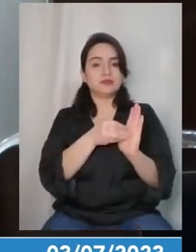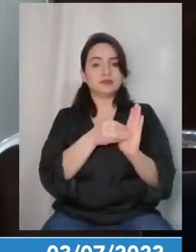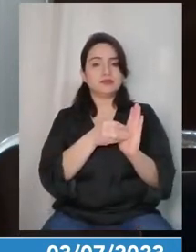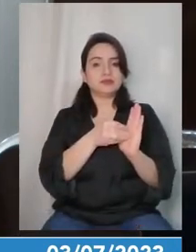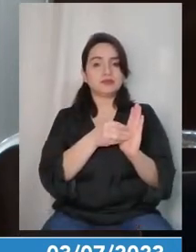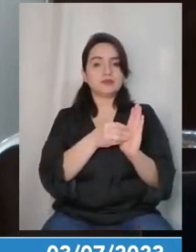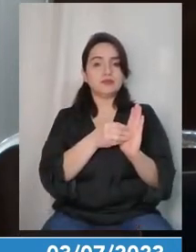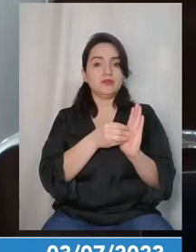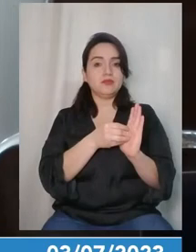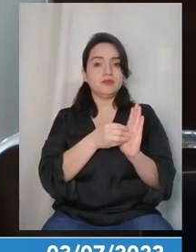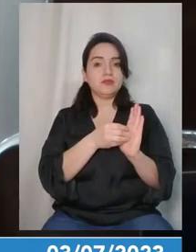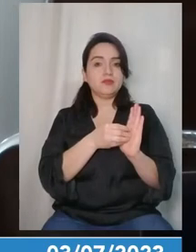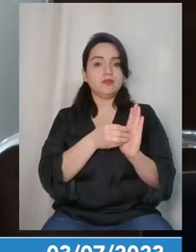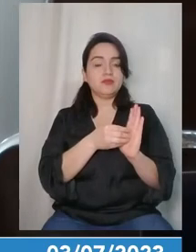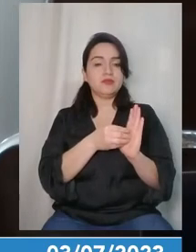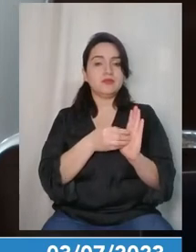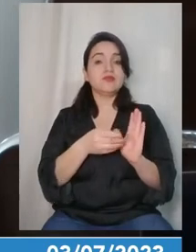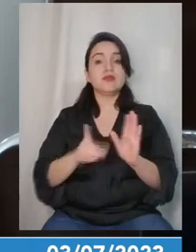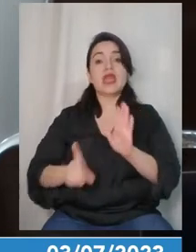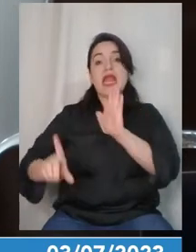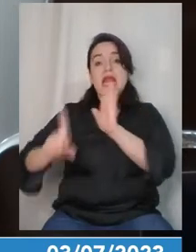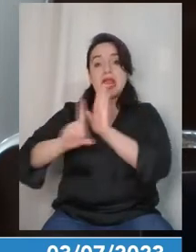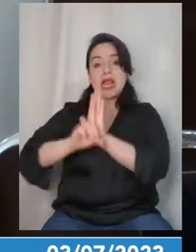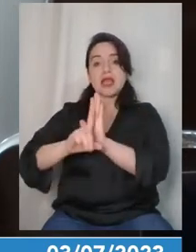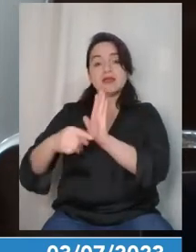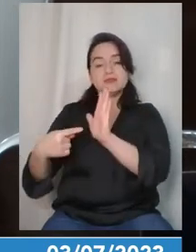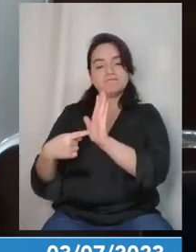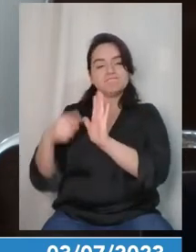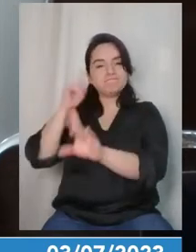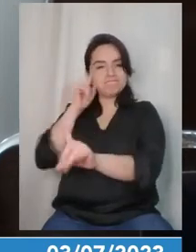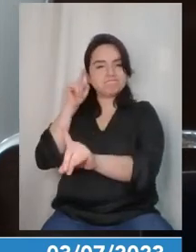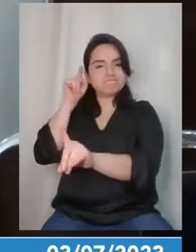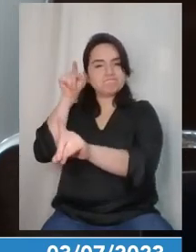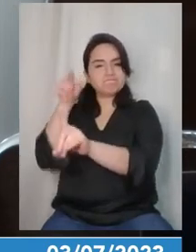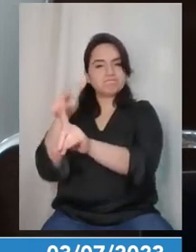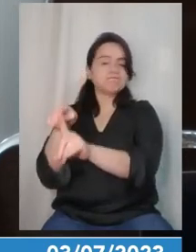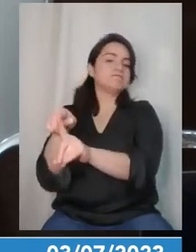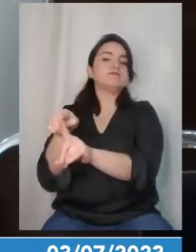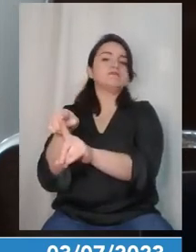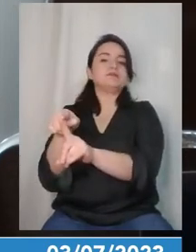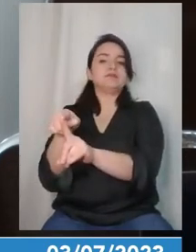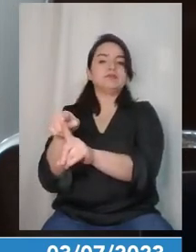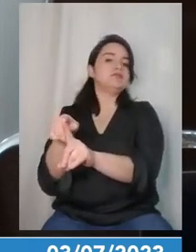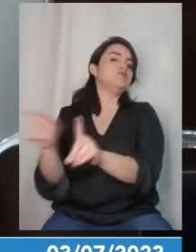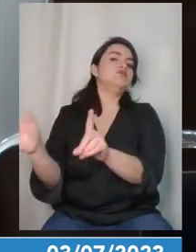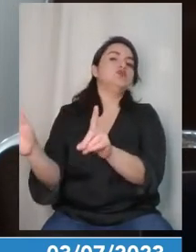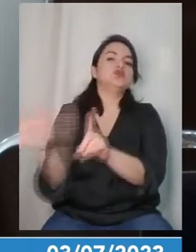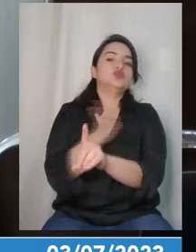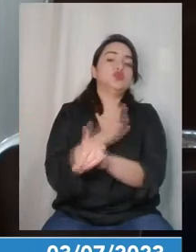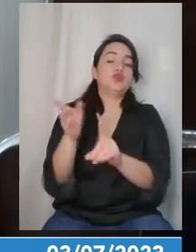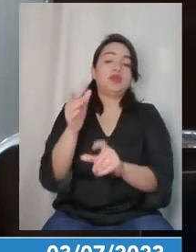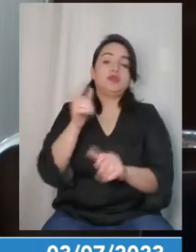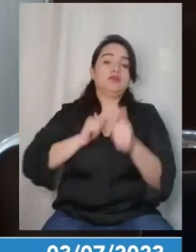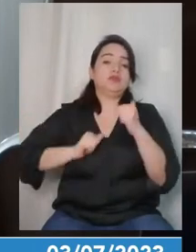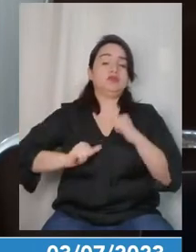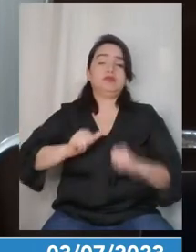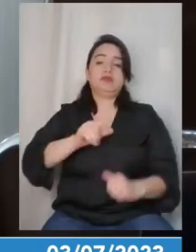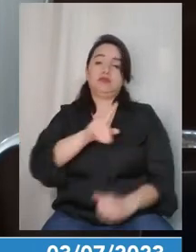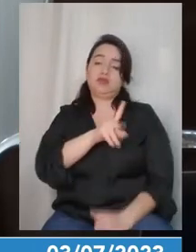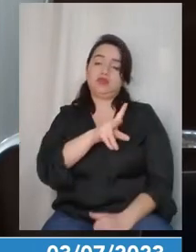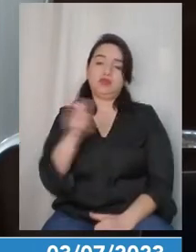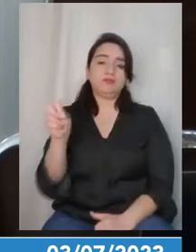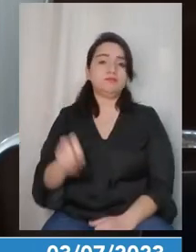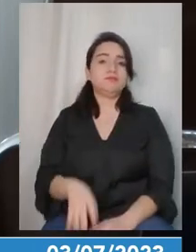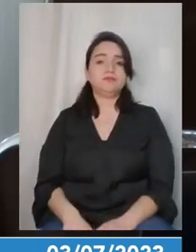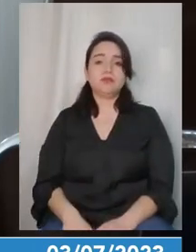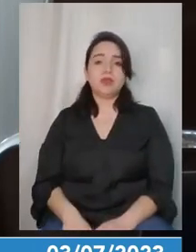nuestro ordenamiento jurídico va a propender a evitarles el daño, el sufrimiento. ¿Por qué? Porque los animales, al ser dotados